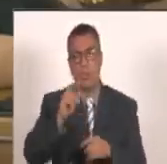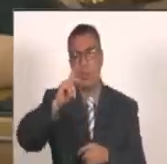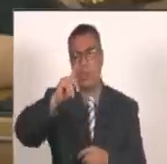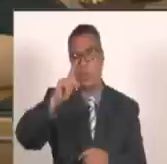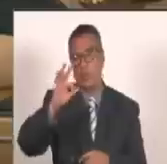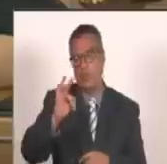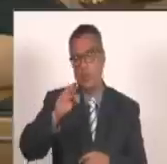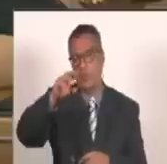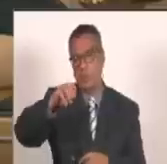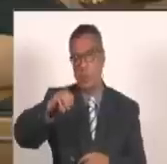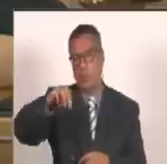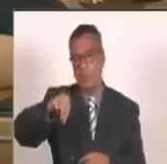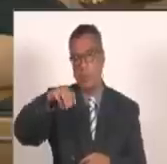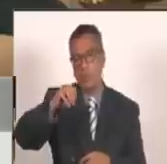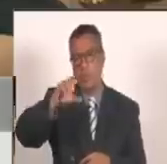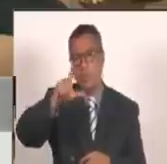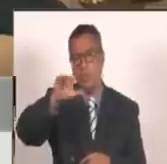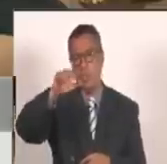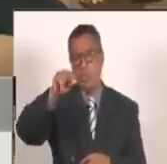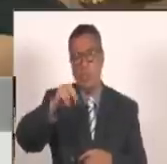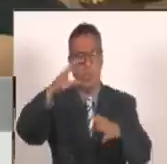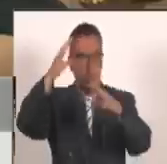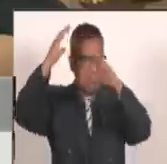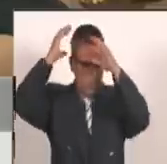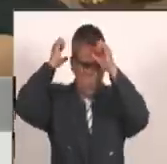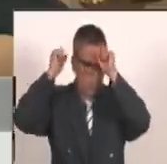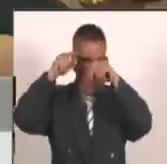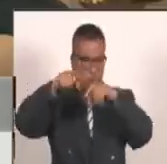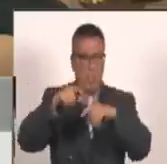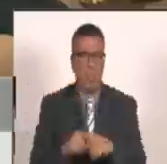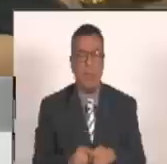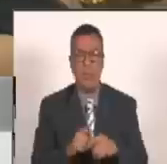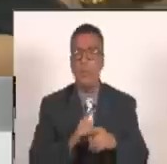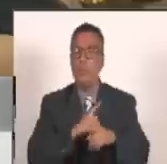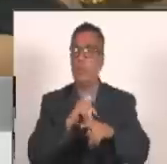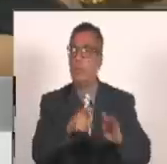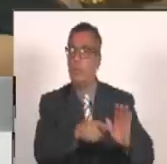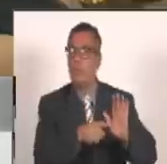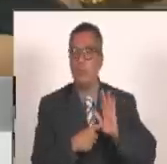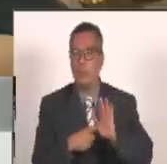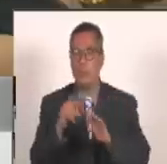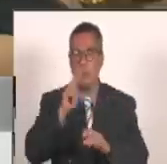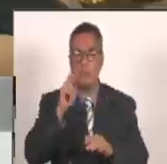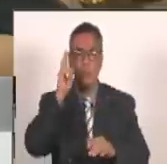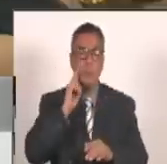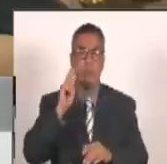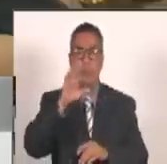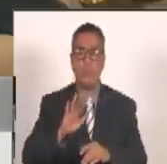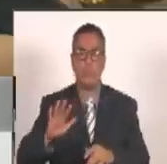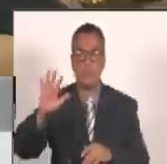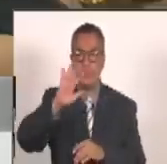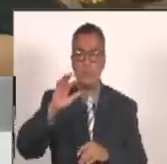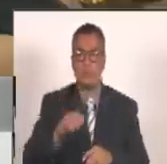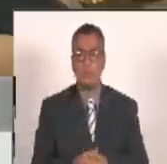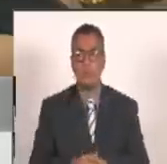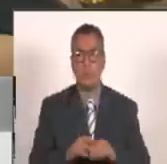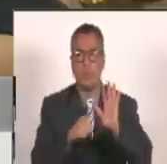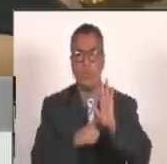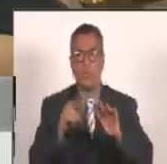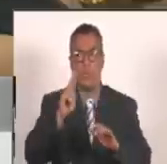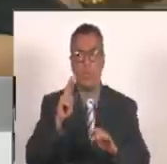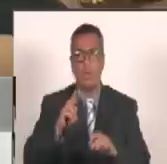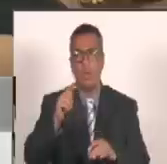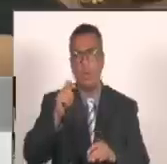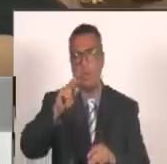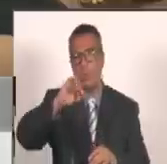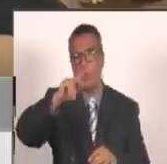Freddy Eduardo Molinas Gutiérrez como embajador extraordinario y plenipotenciario de la República Bolivariana de Venezuela ante la República